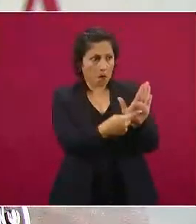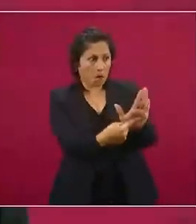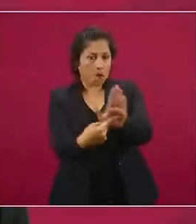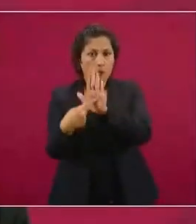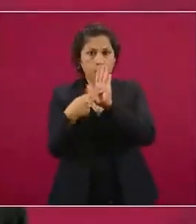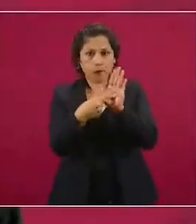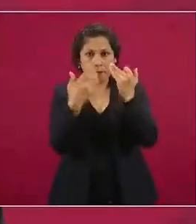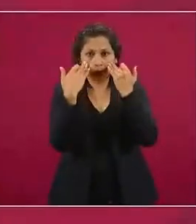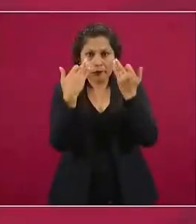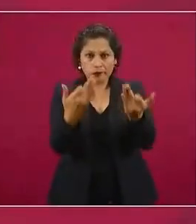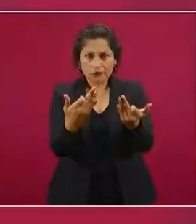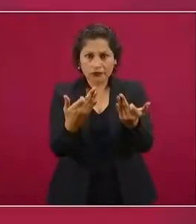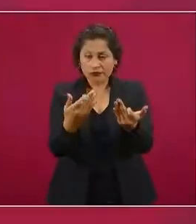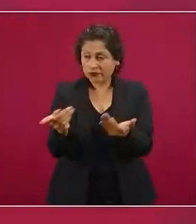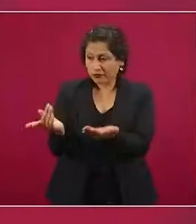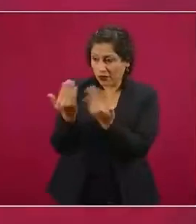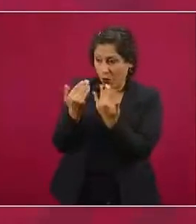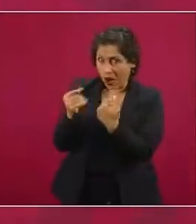Y aclaro,